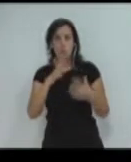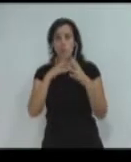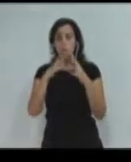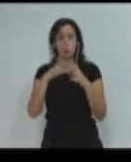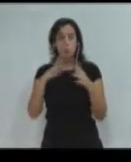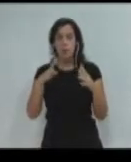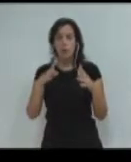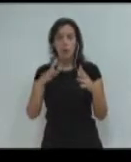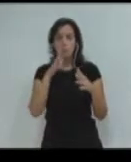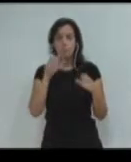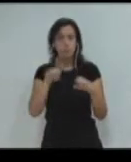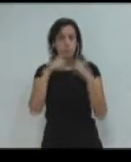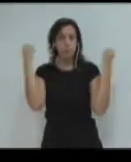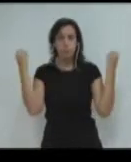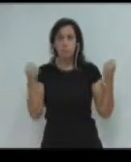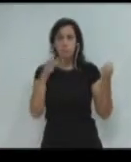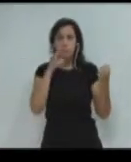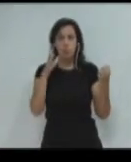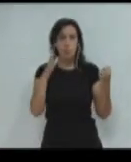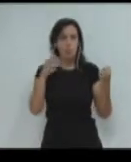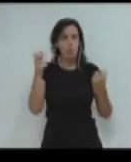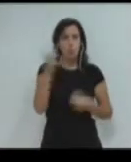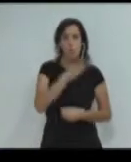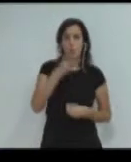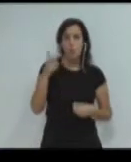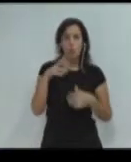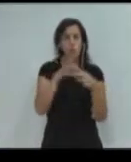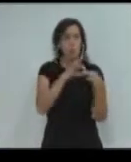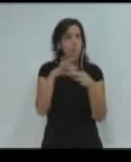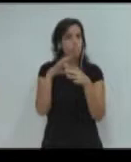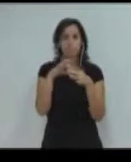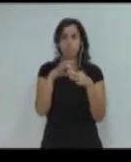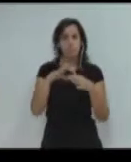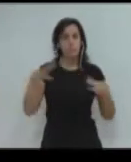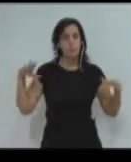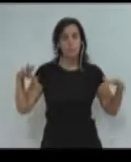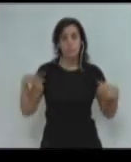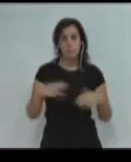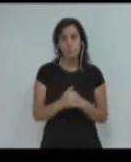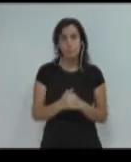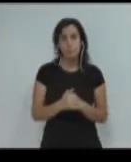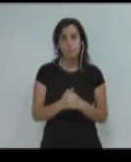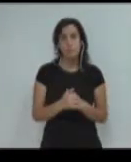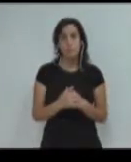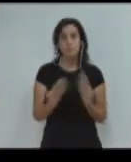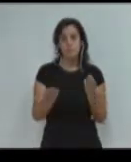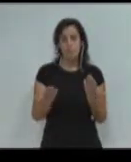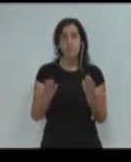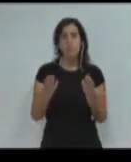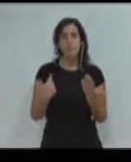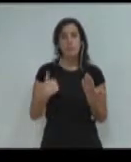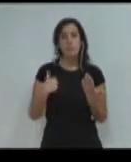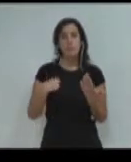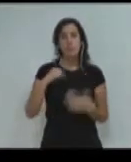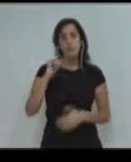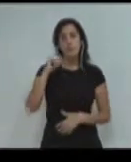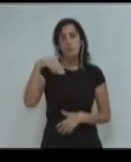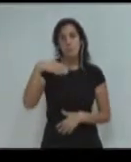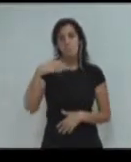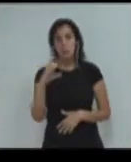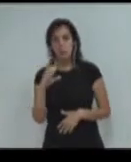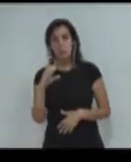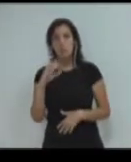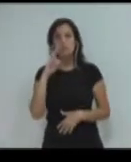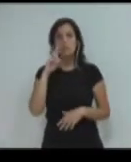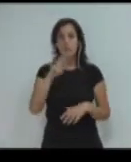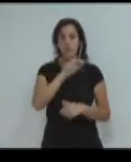estructura por las compatibilidades. O sea, hay un tema de compatibilidades. Lo abro con mi iMac y se ve de